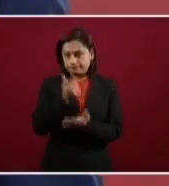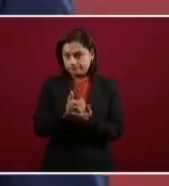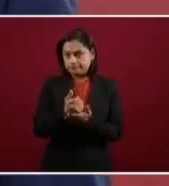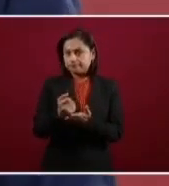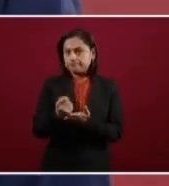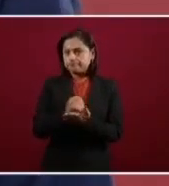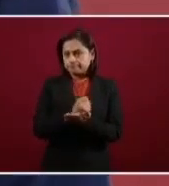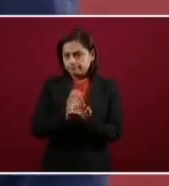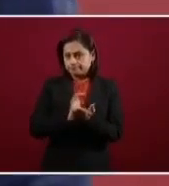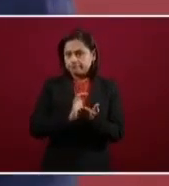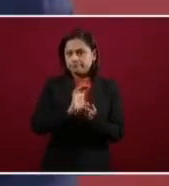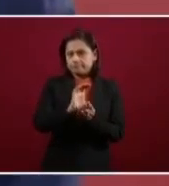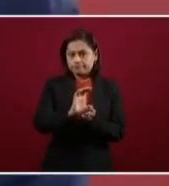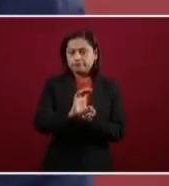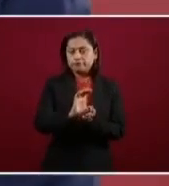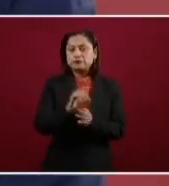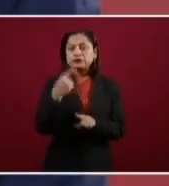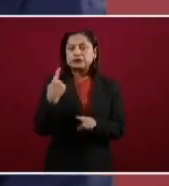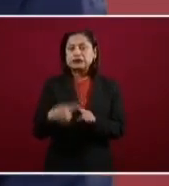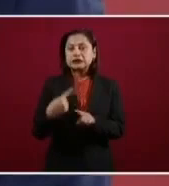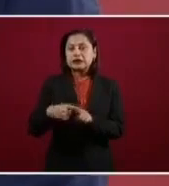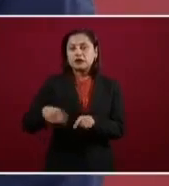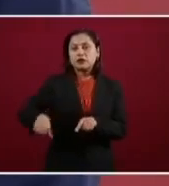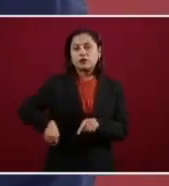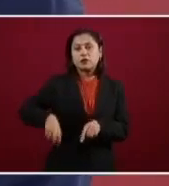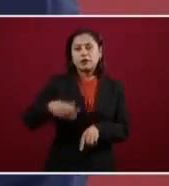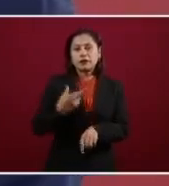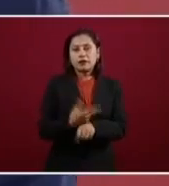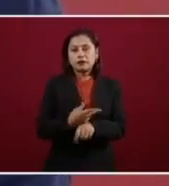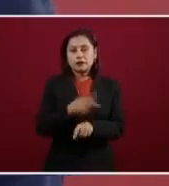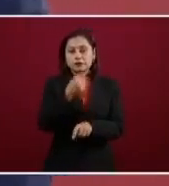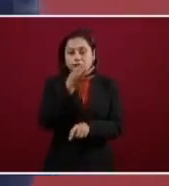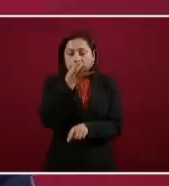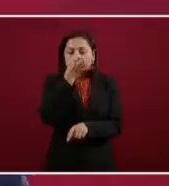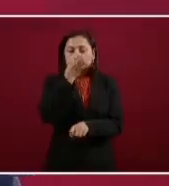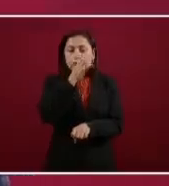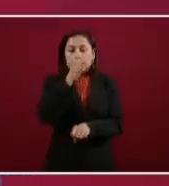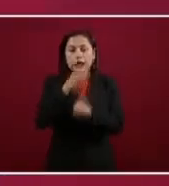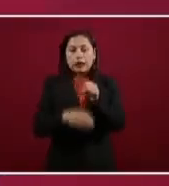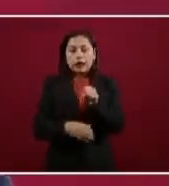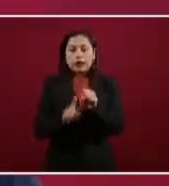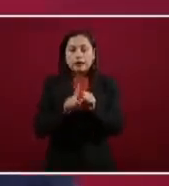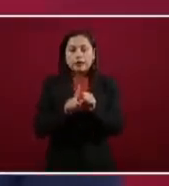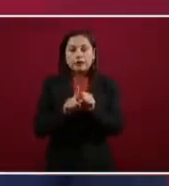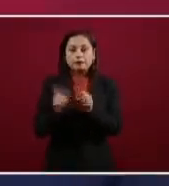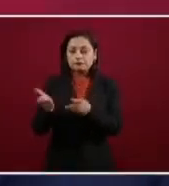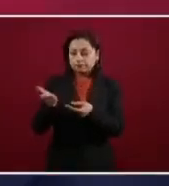gobernadores que ya estaban por terminar su mandato ejercieron